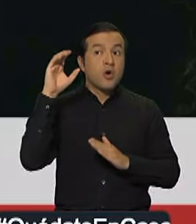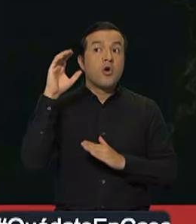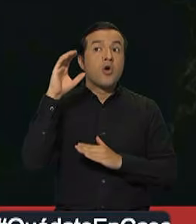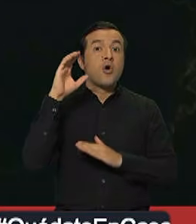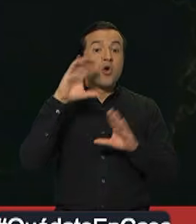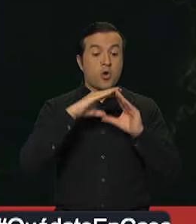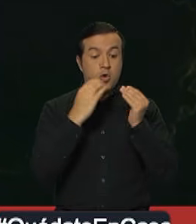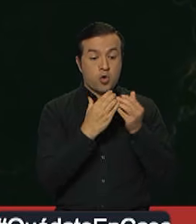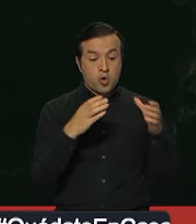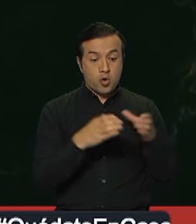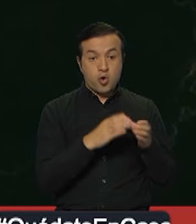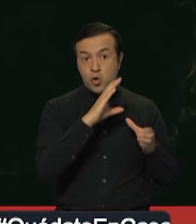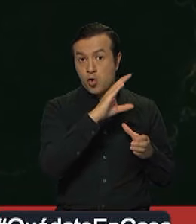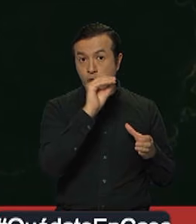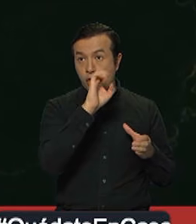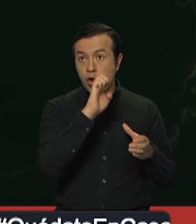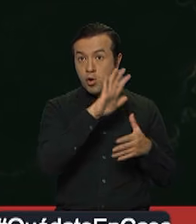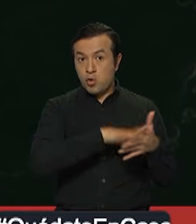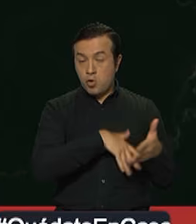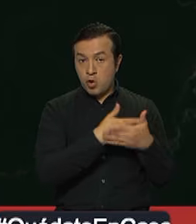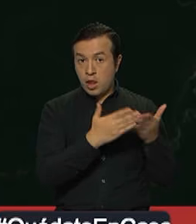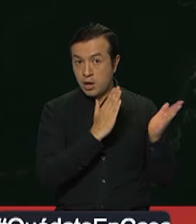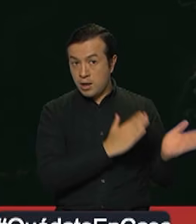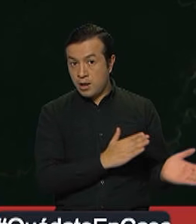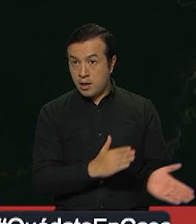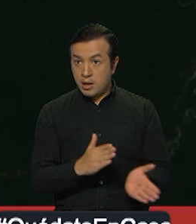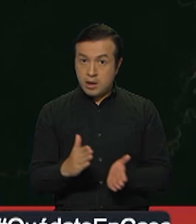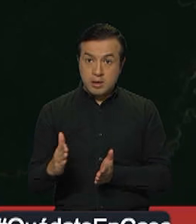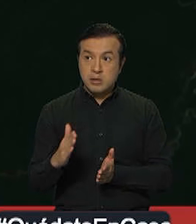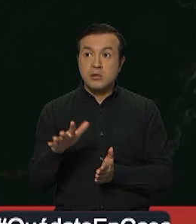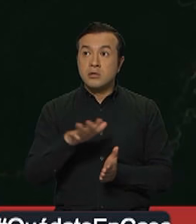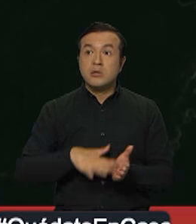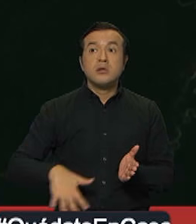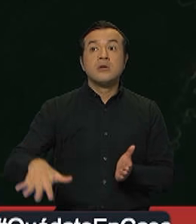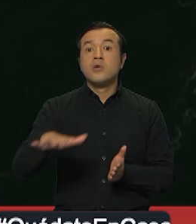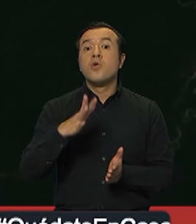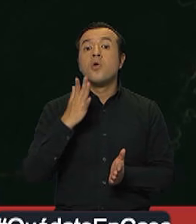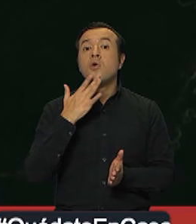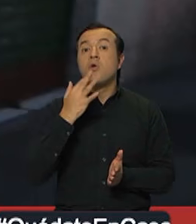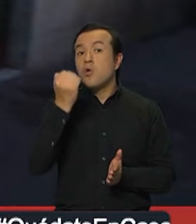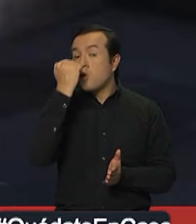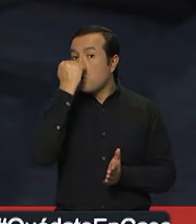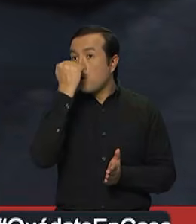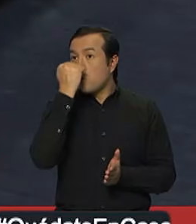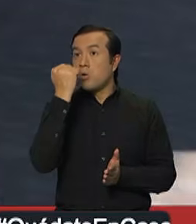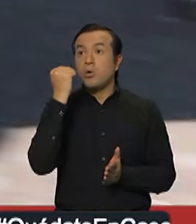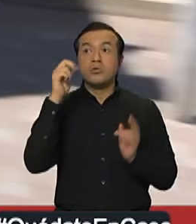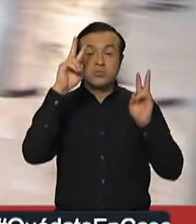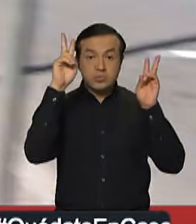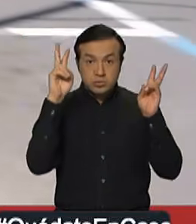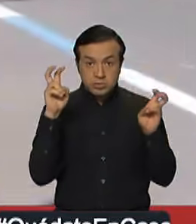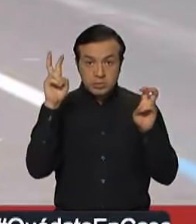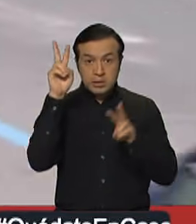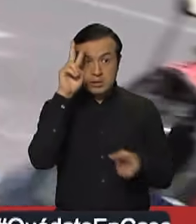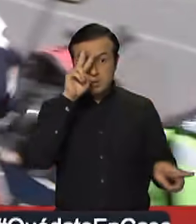tomará una decisión respecto al horario del toque de queda para las jurisdicciones en color rojo, sobre la base de las evaluaciones que se hagan